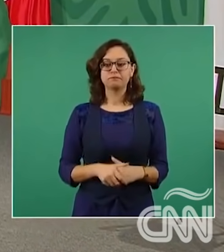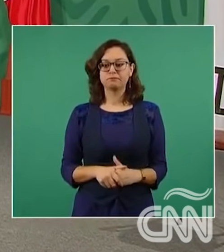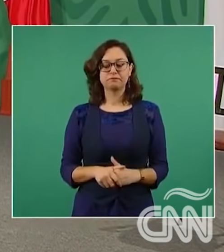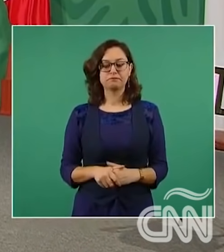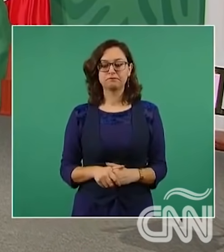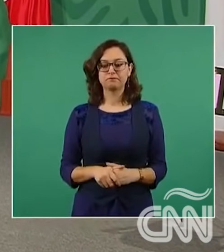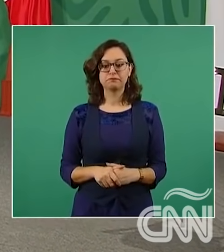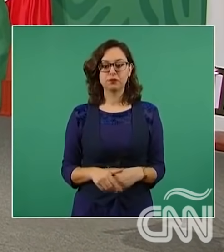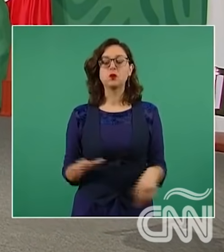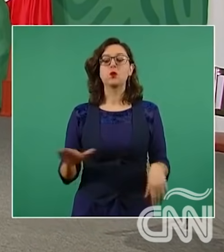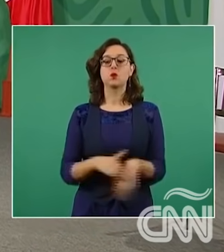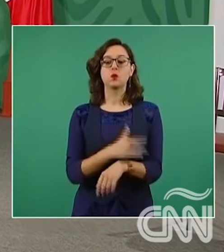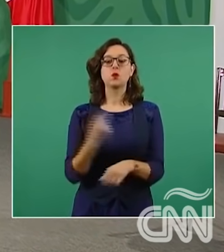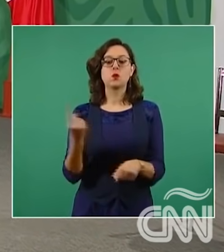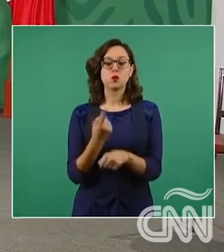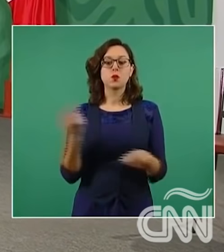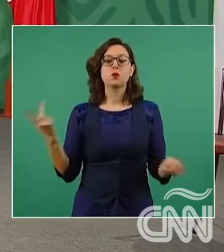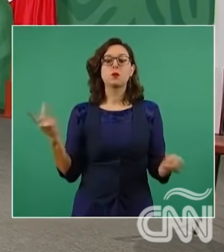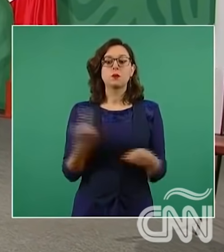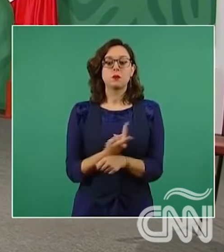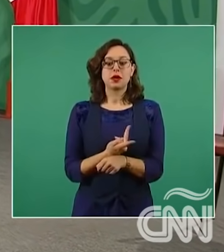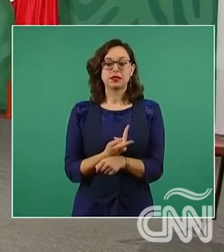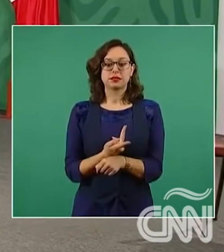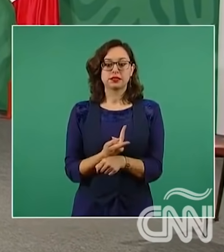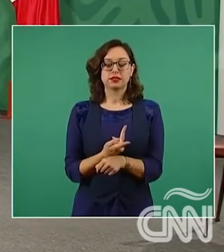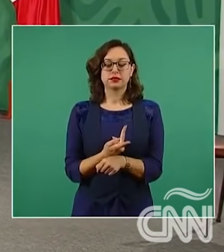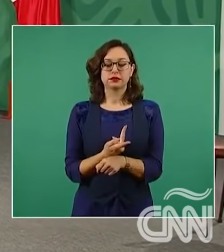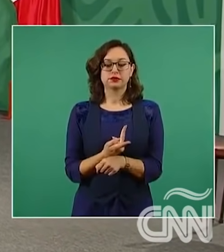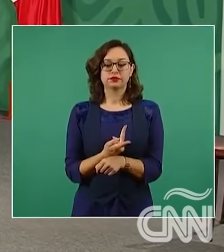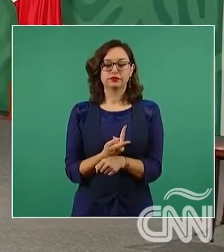porque eso no